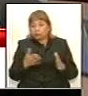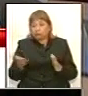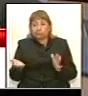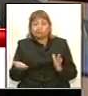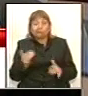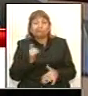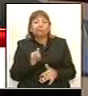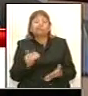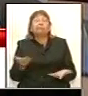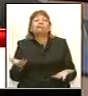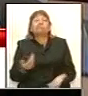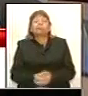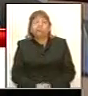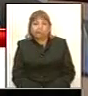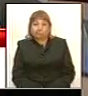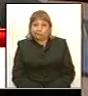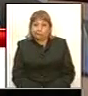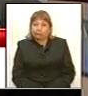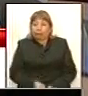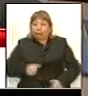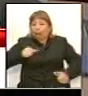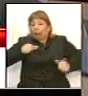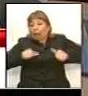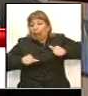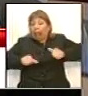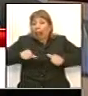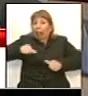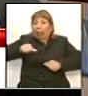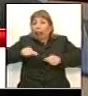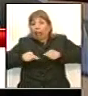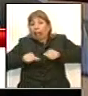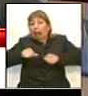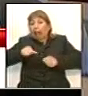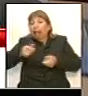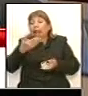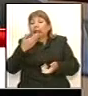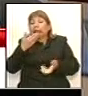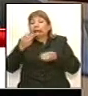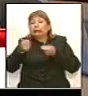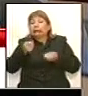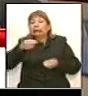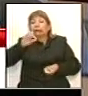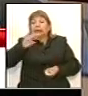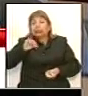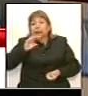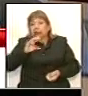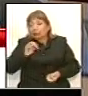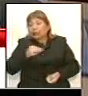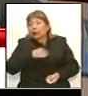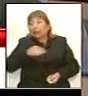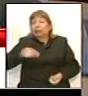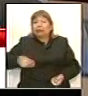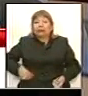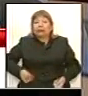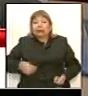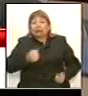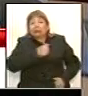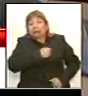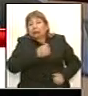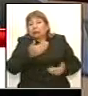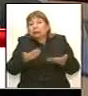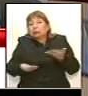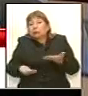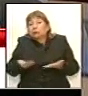y estemos en la duda de que quién va a tomar la batuta, si la PCM o el Ministerio de